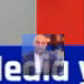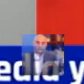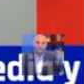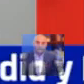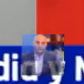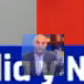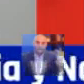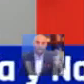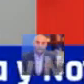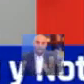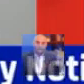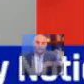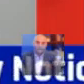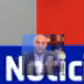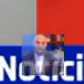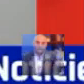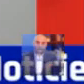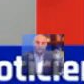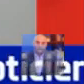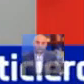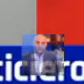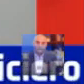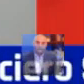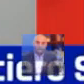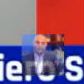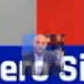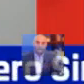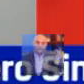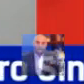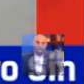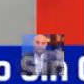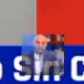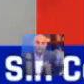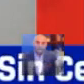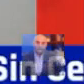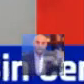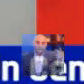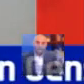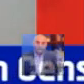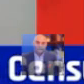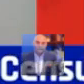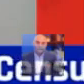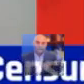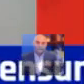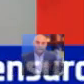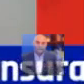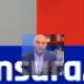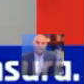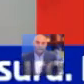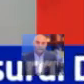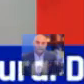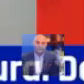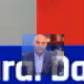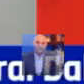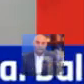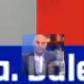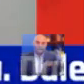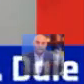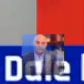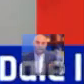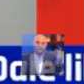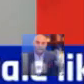digamos que Jesús de Nazaret, ¿no? Que era esa cercanía con la gente. Y bueno, pues esto es lo que se